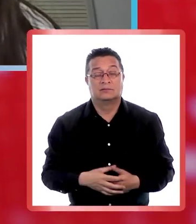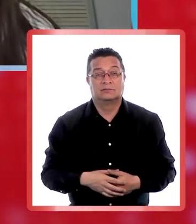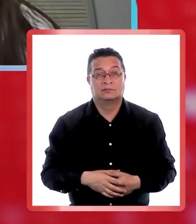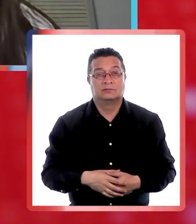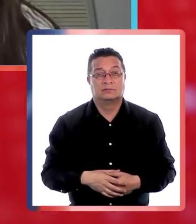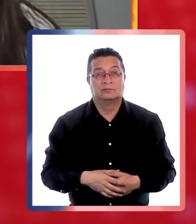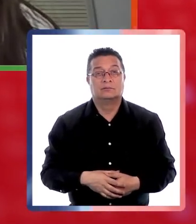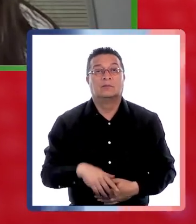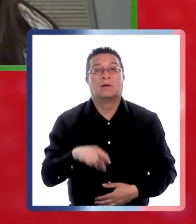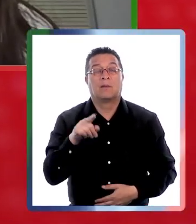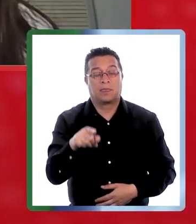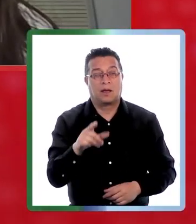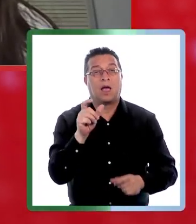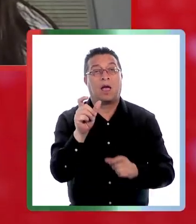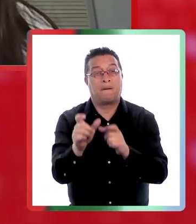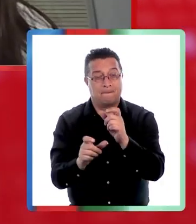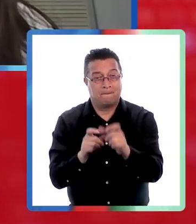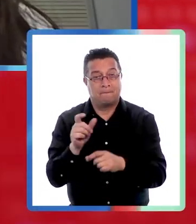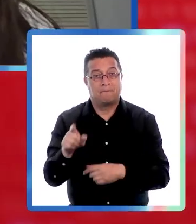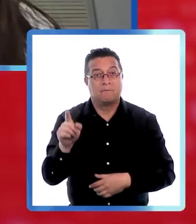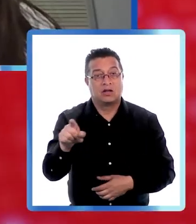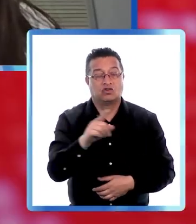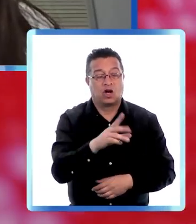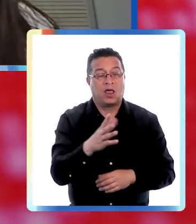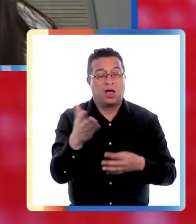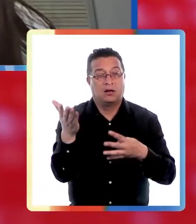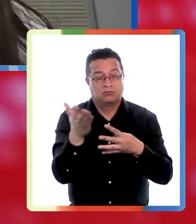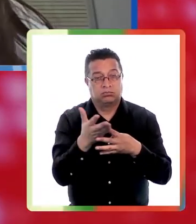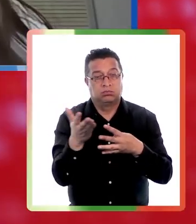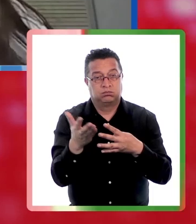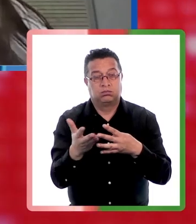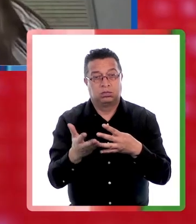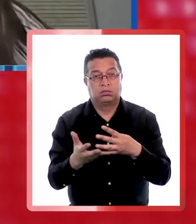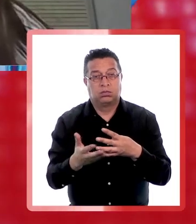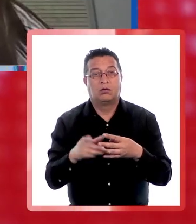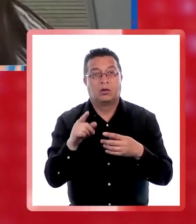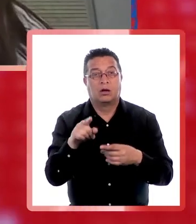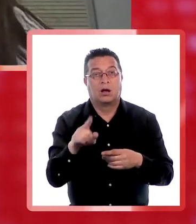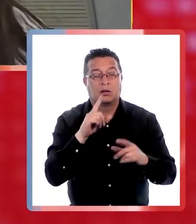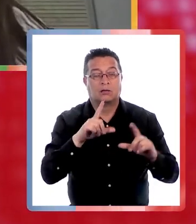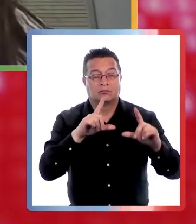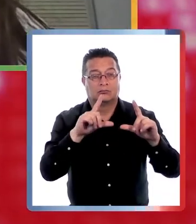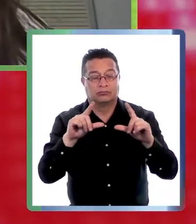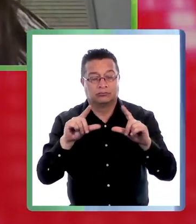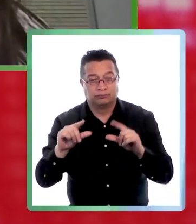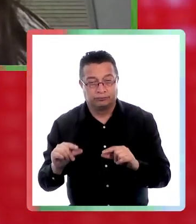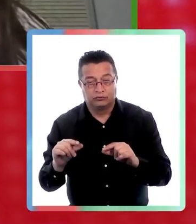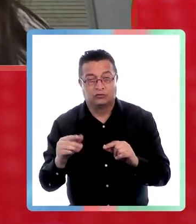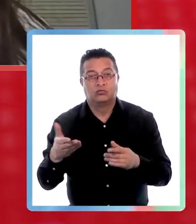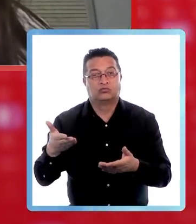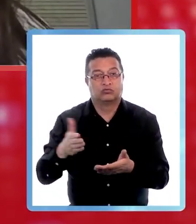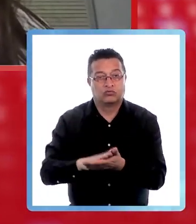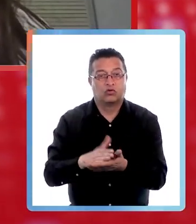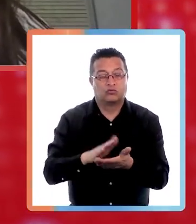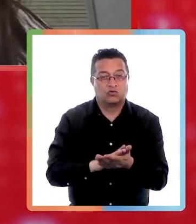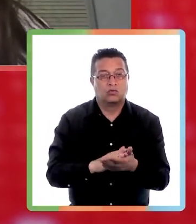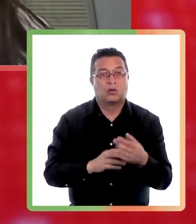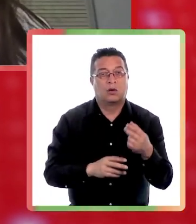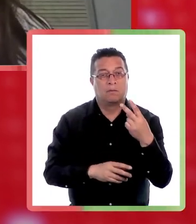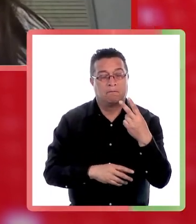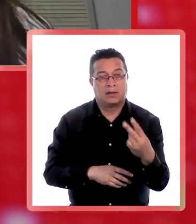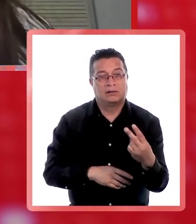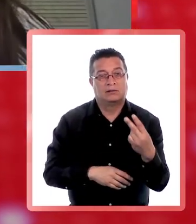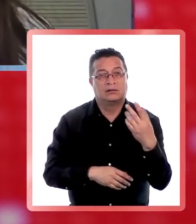Ha demostrado en poblaciones donde está ampliamente distribuida disminuir la mortalidad. entre